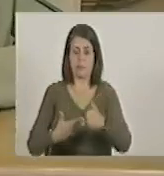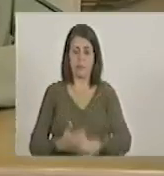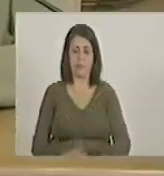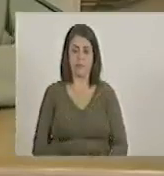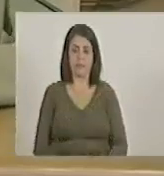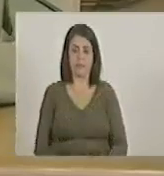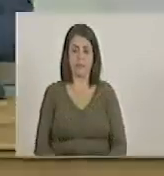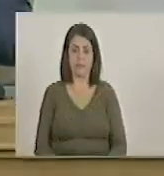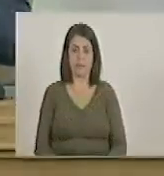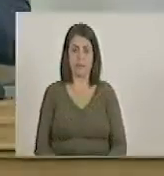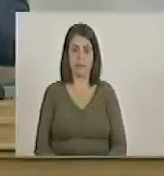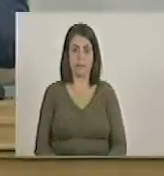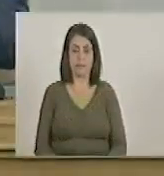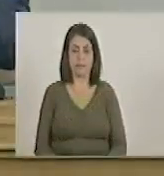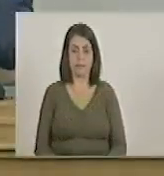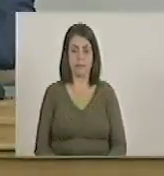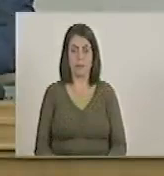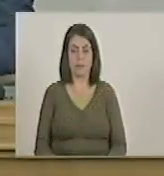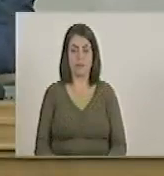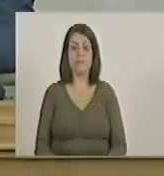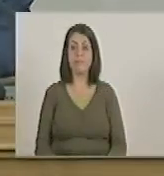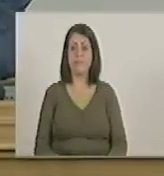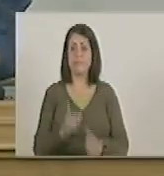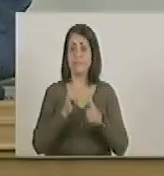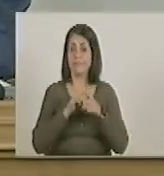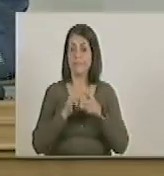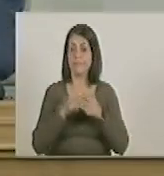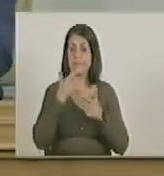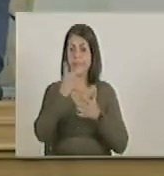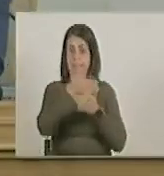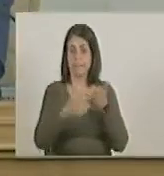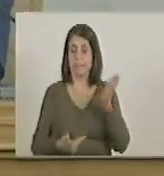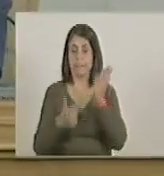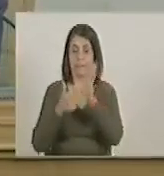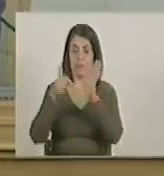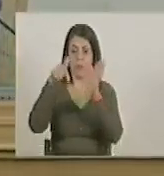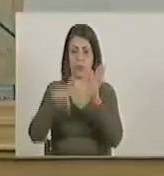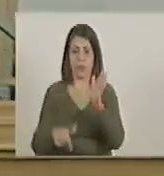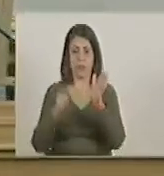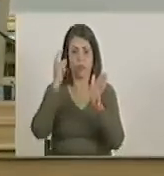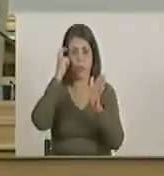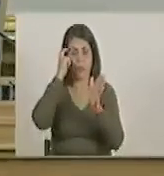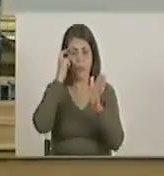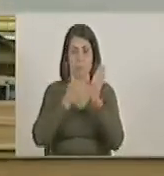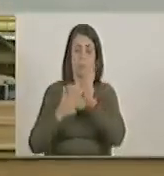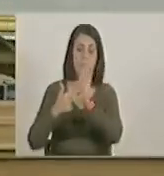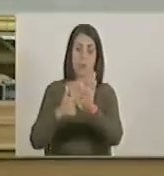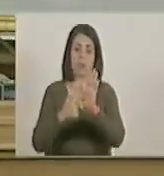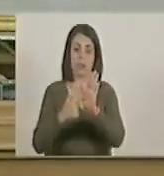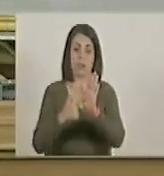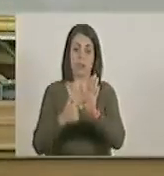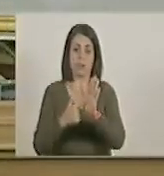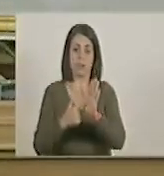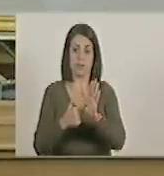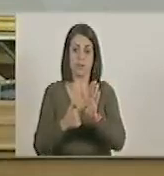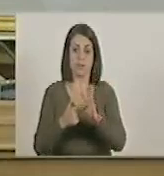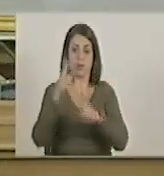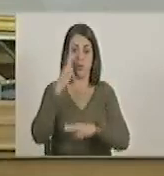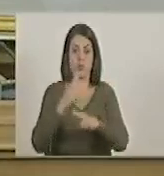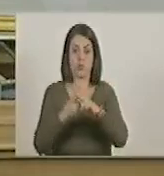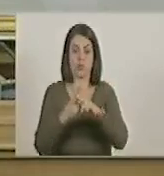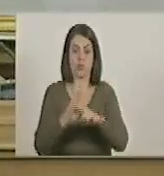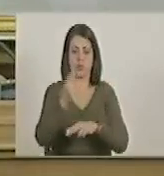vicepresidente. En consideración la propuesta de orden del día presentada, los